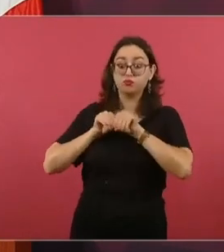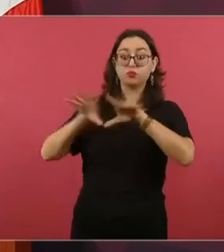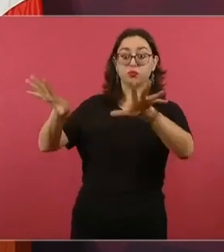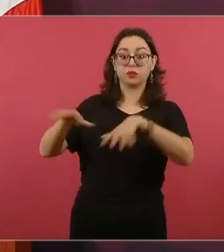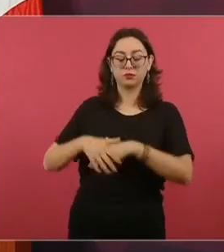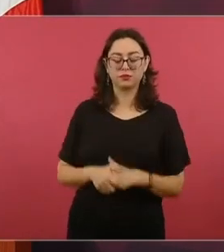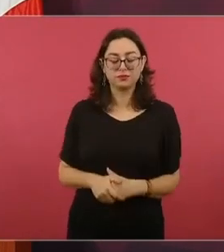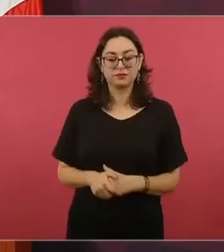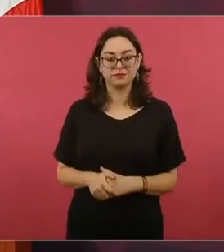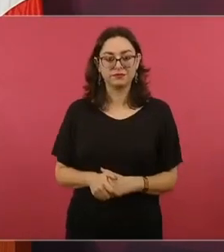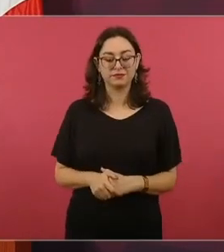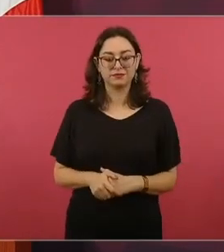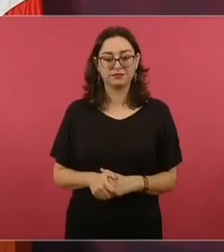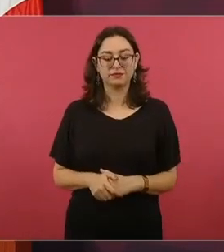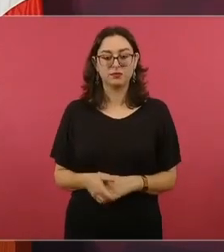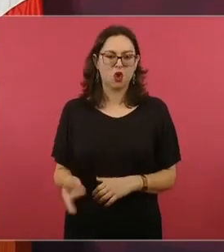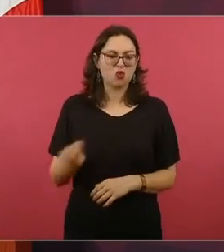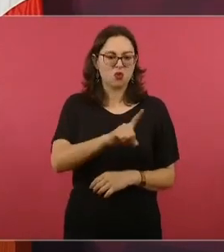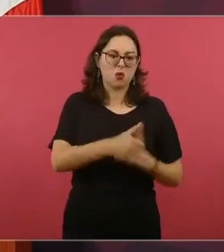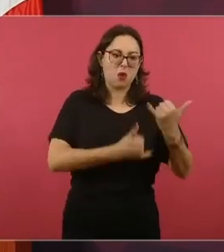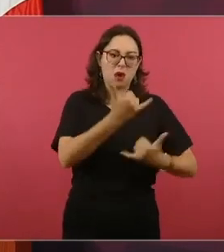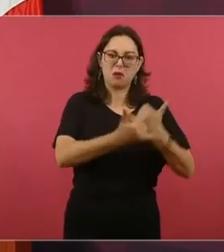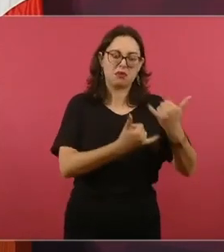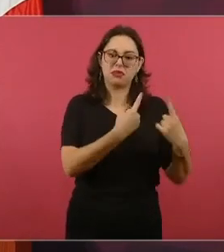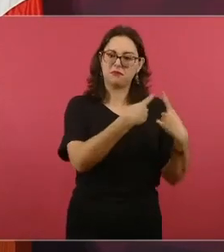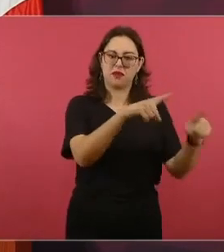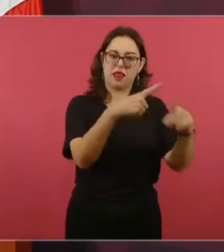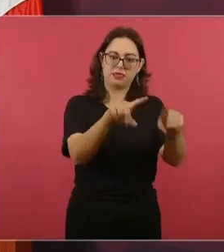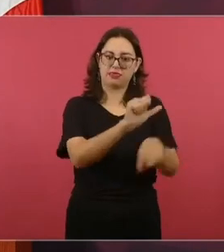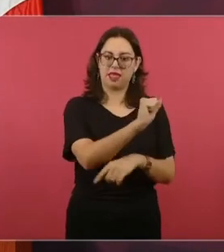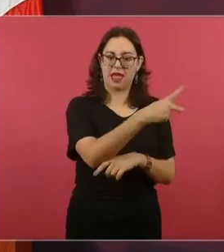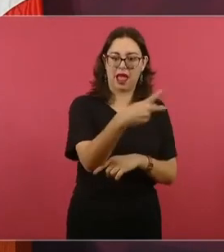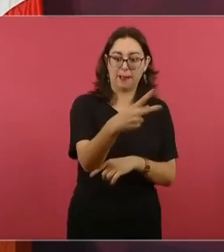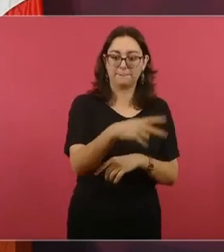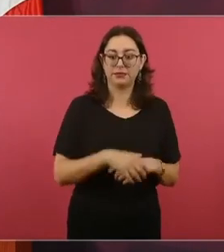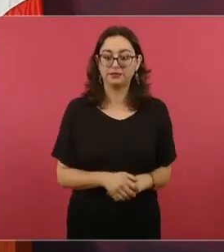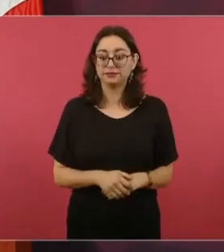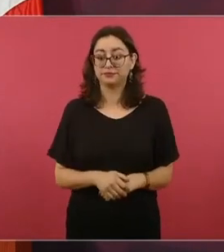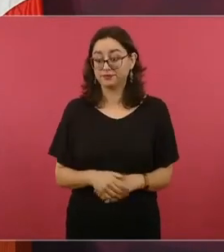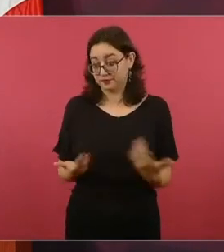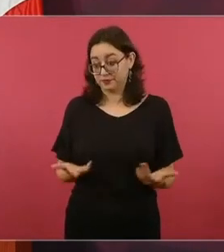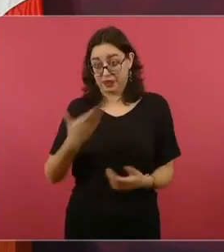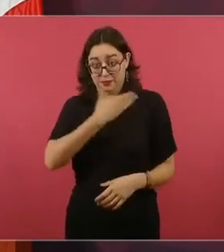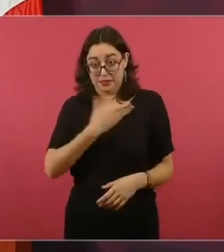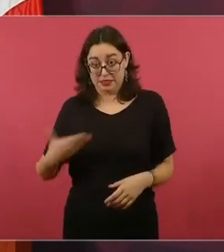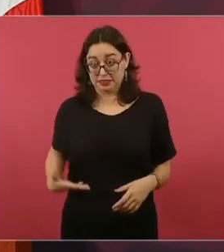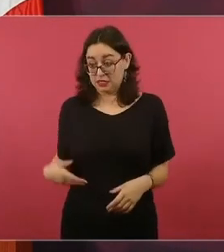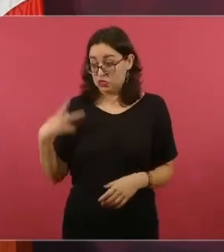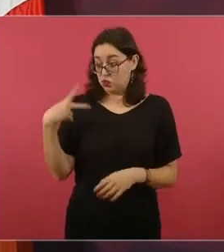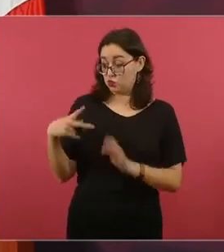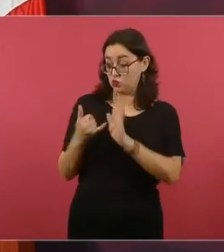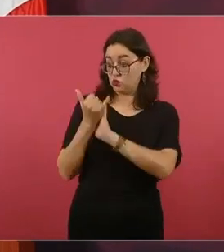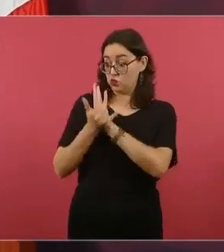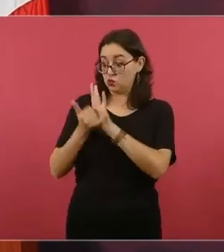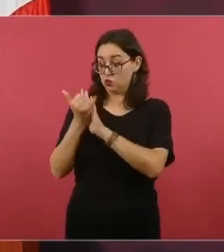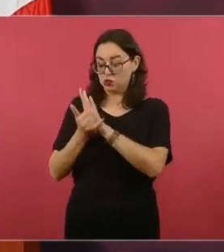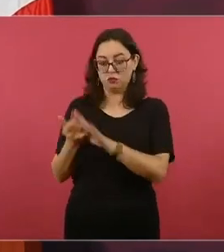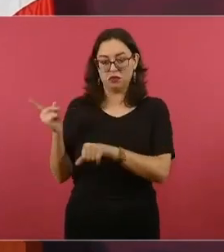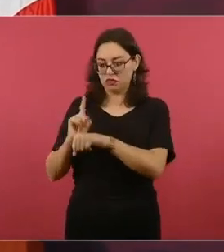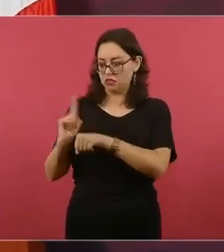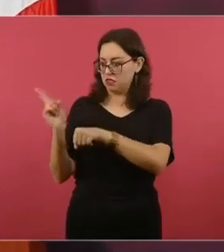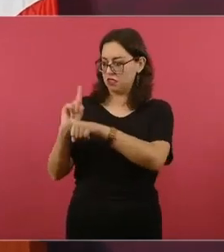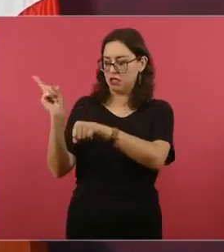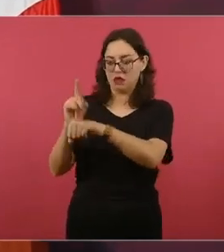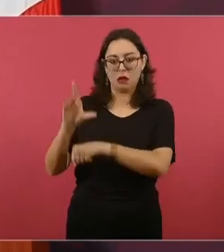Stream Charters describió en su portal de internet que el canal del presidente de México es más activo que algunos otros personajes dedicados a esta labor, ya